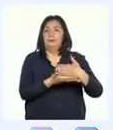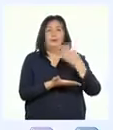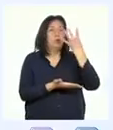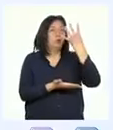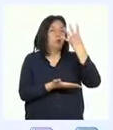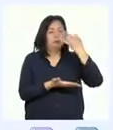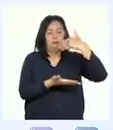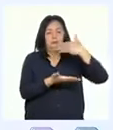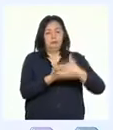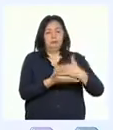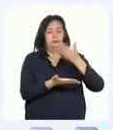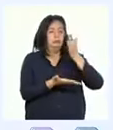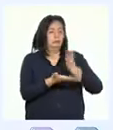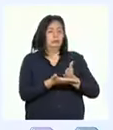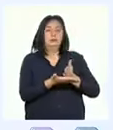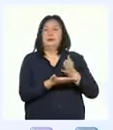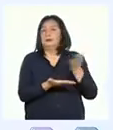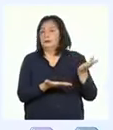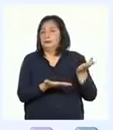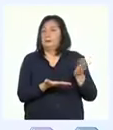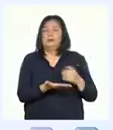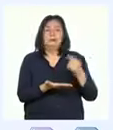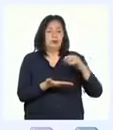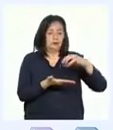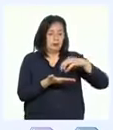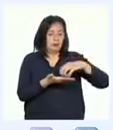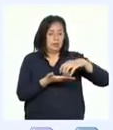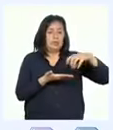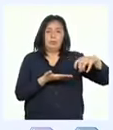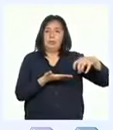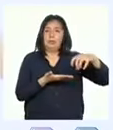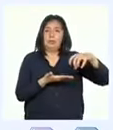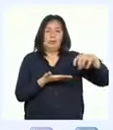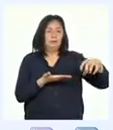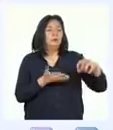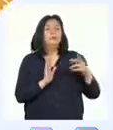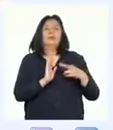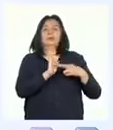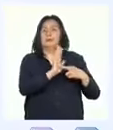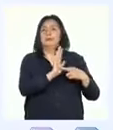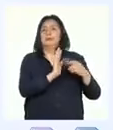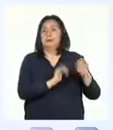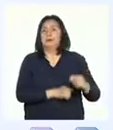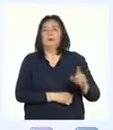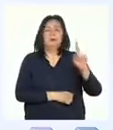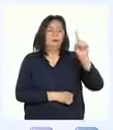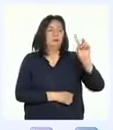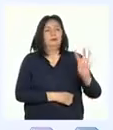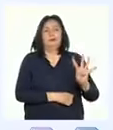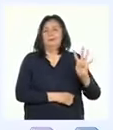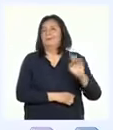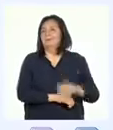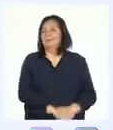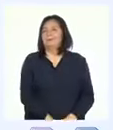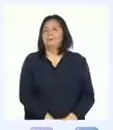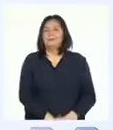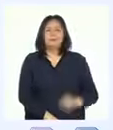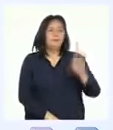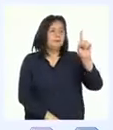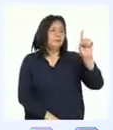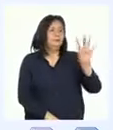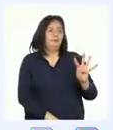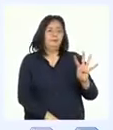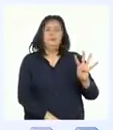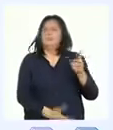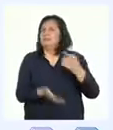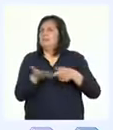en 4 partes iguales. Cada una de esas partes representa 1/4.